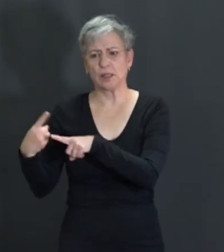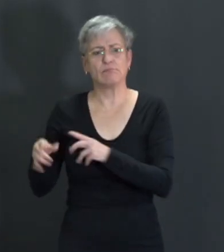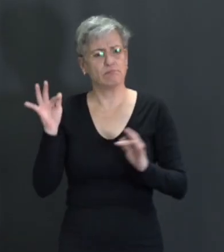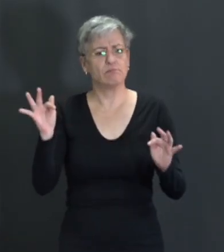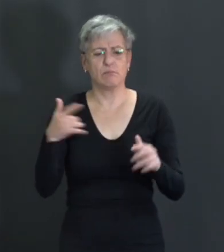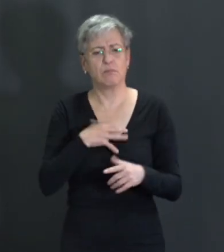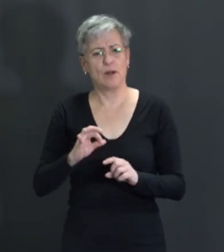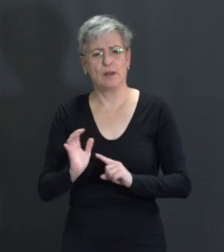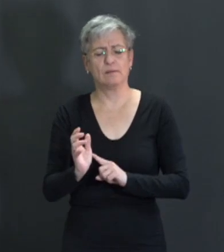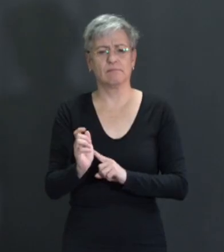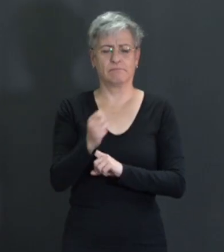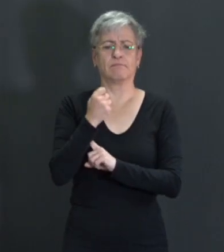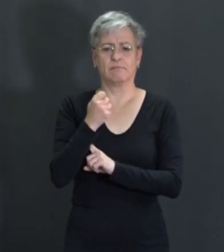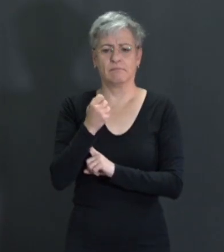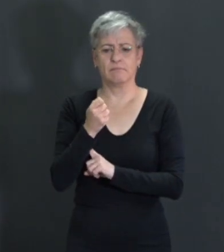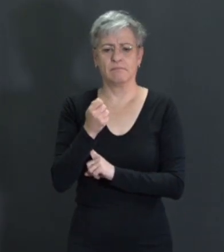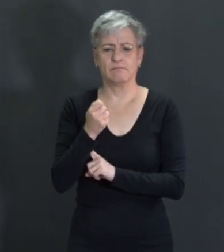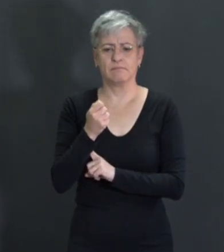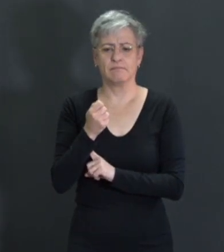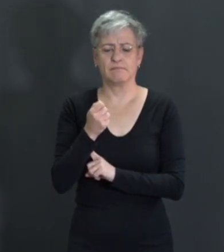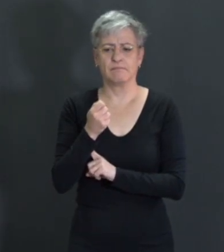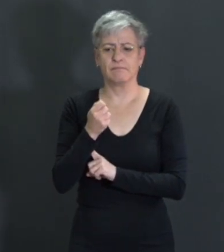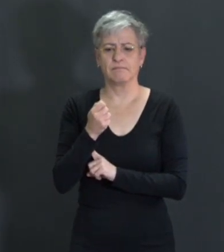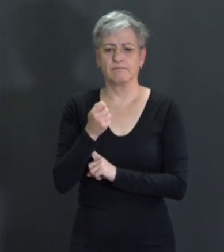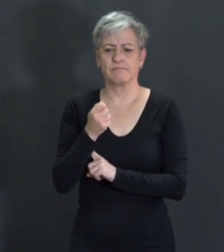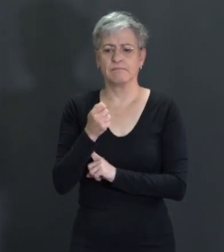ese modelo un poco